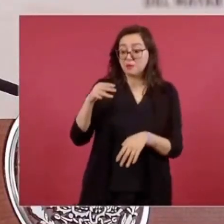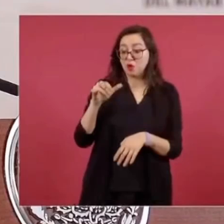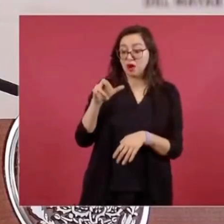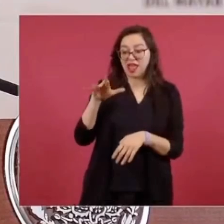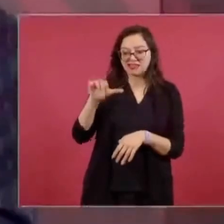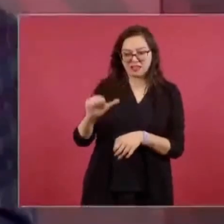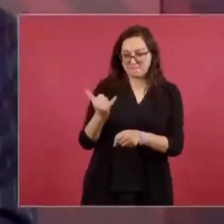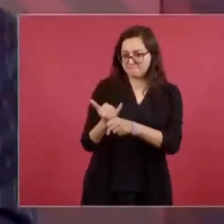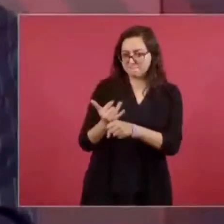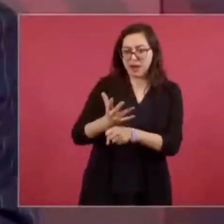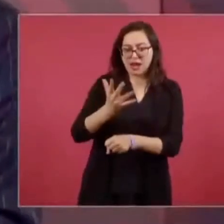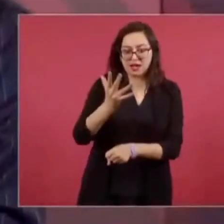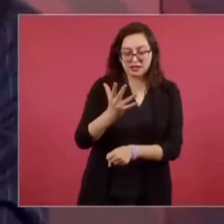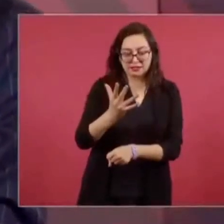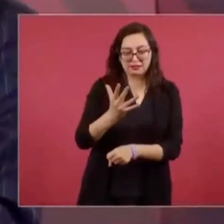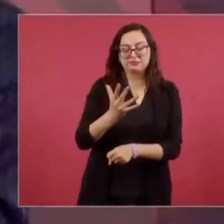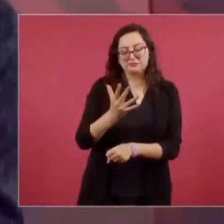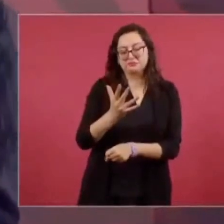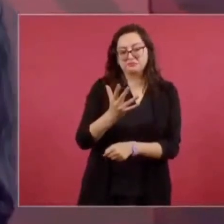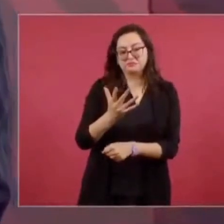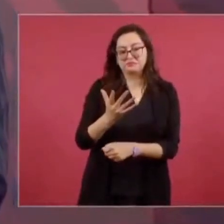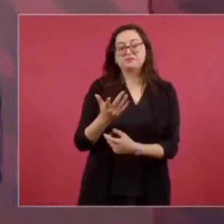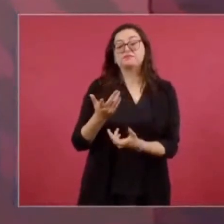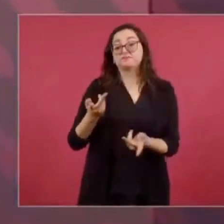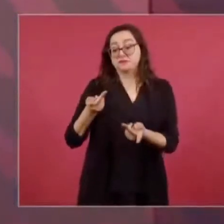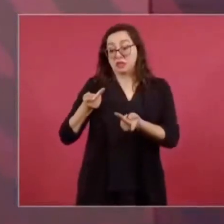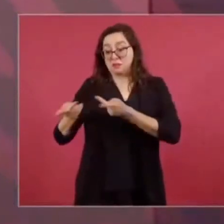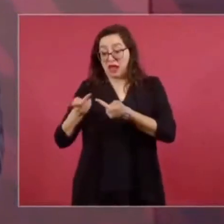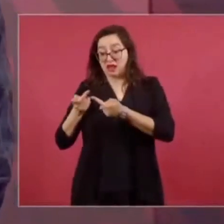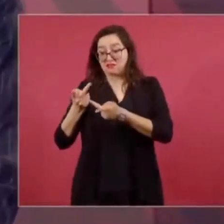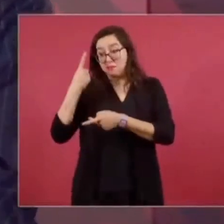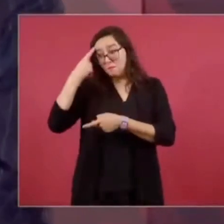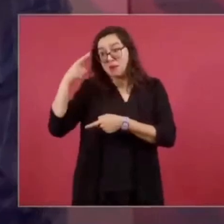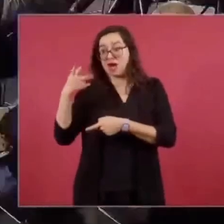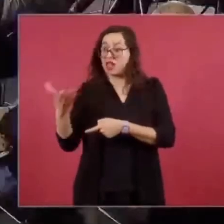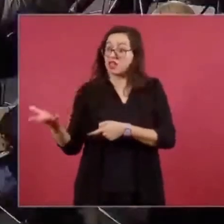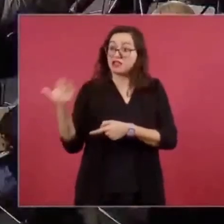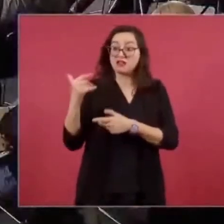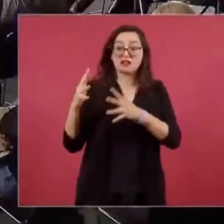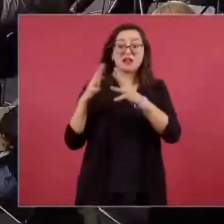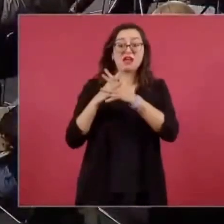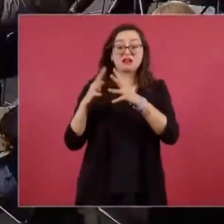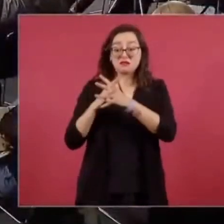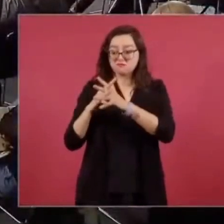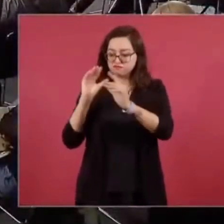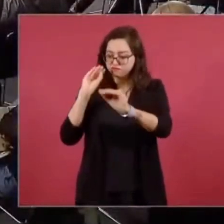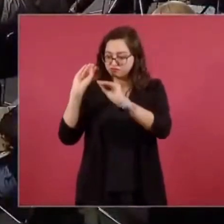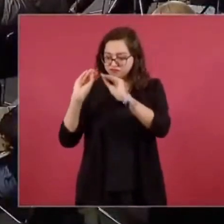el plan deduce que solo queda el recurso,